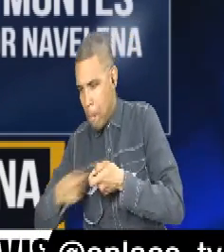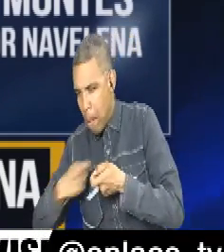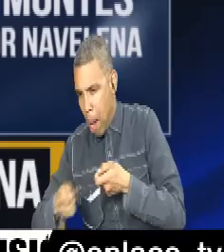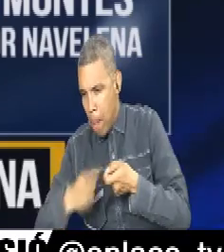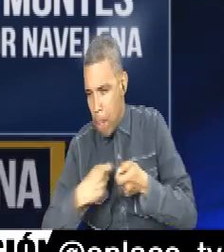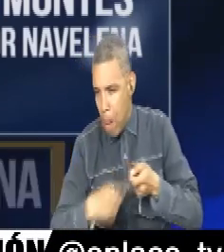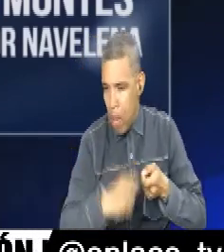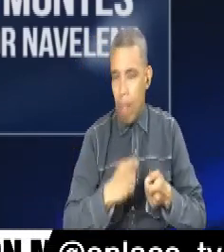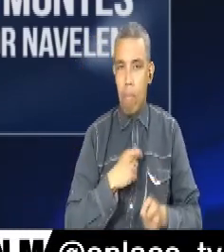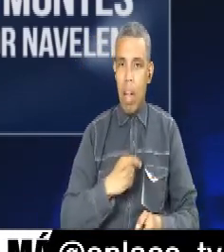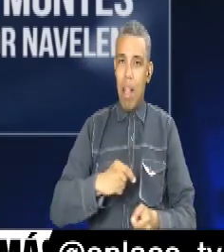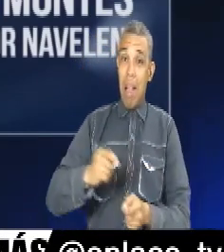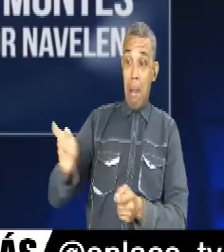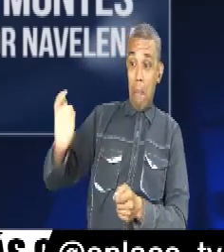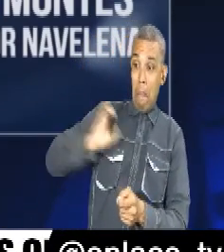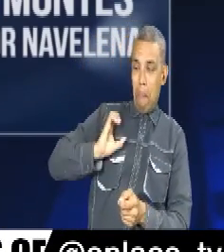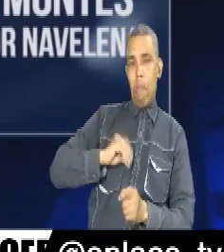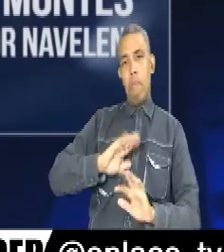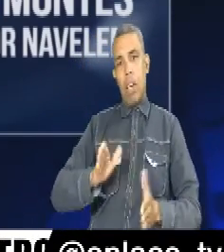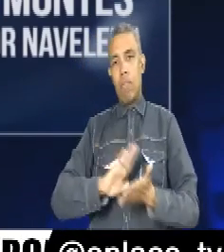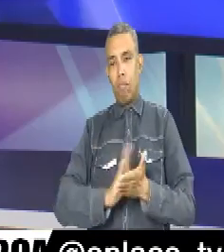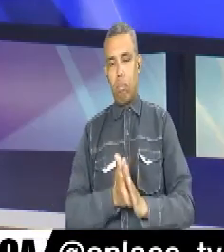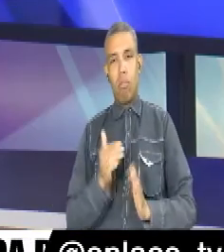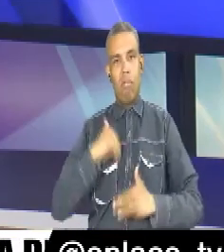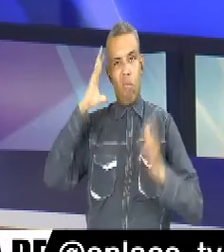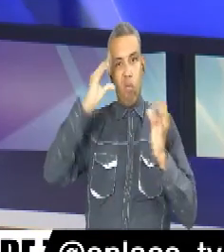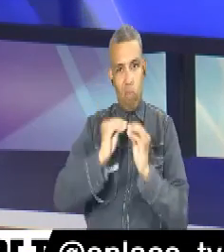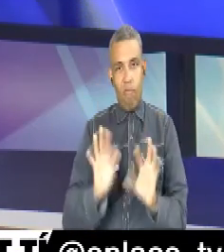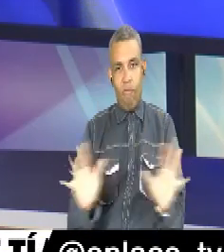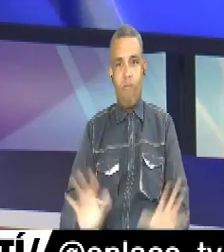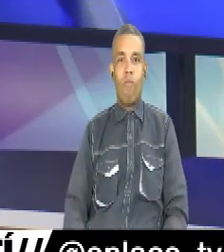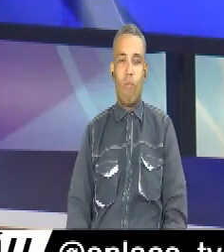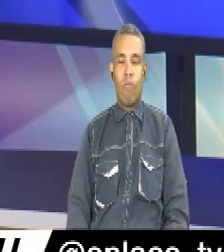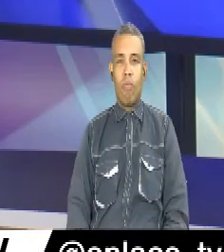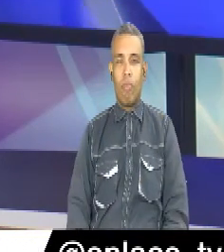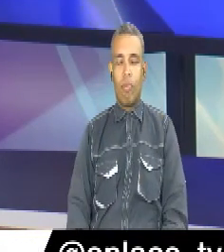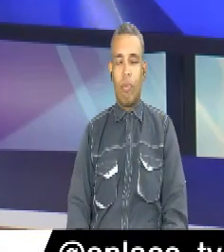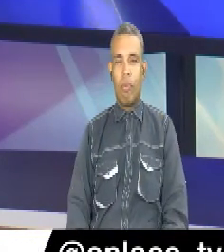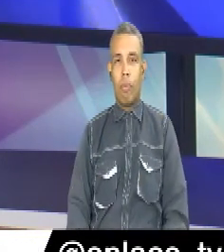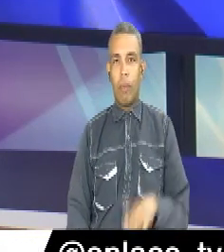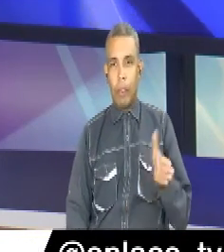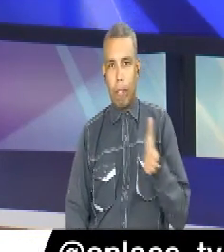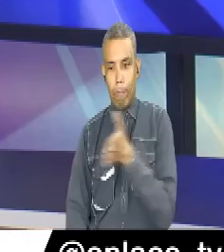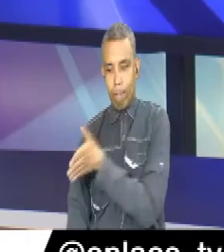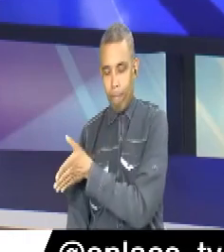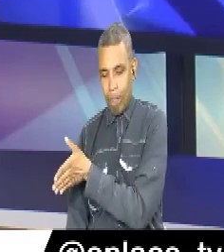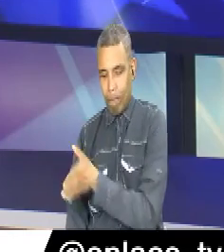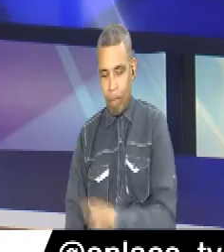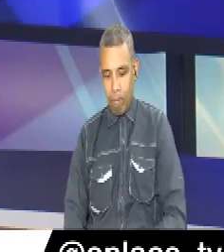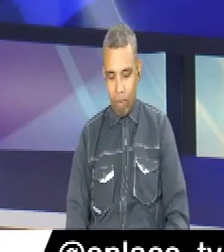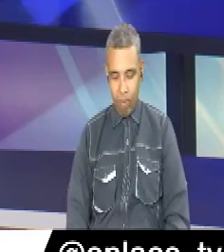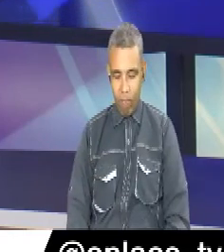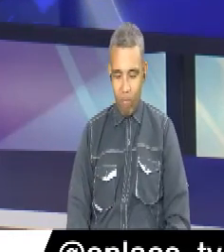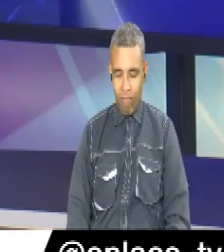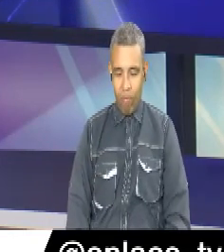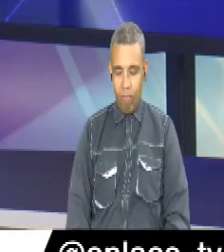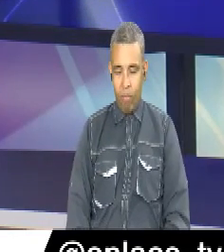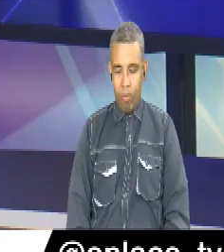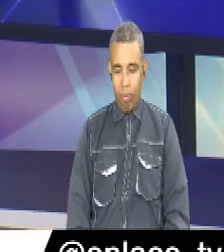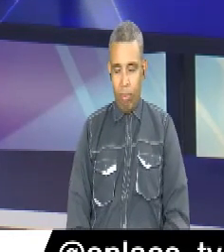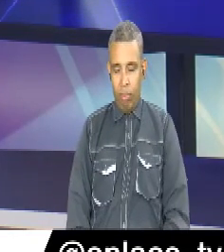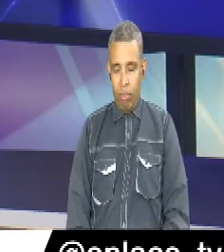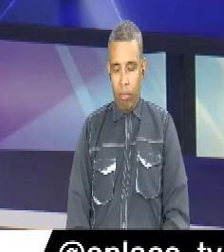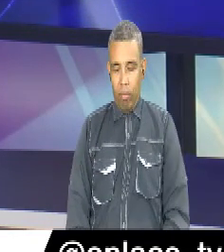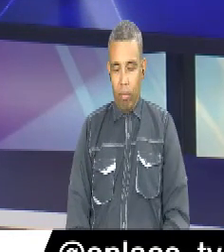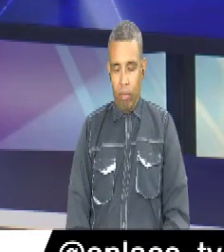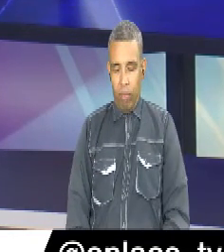Magdalena, Navelena, interventoría y fiducia. De otra parte, una grave denuncia se conoció en las últimas horas. Hombres presuntamente